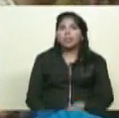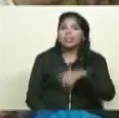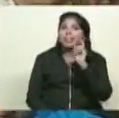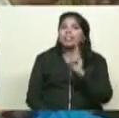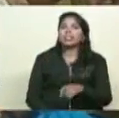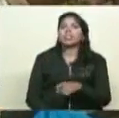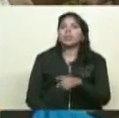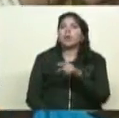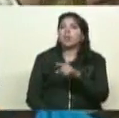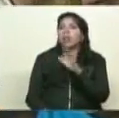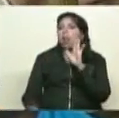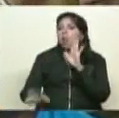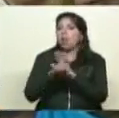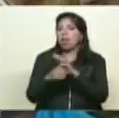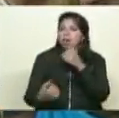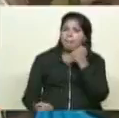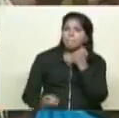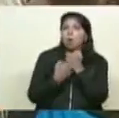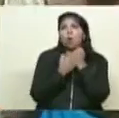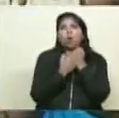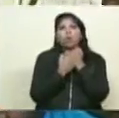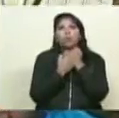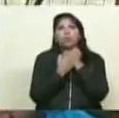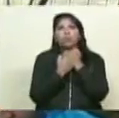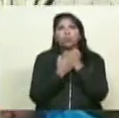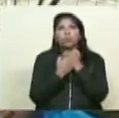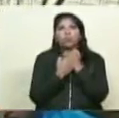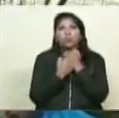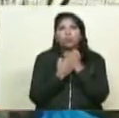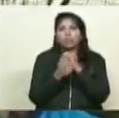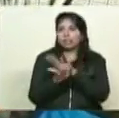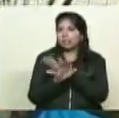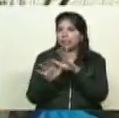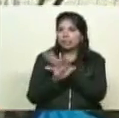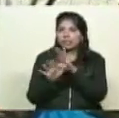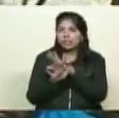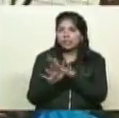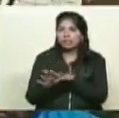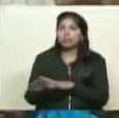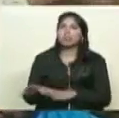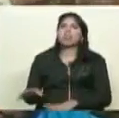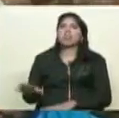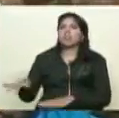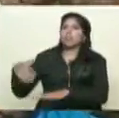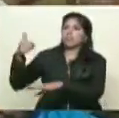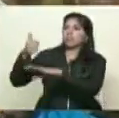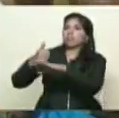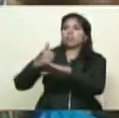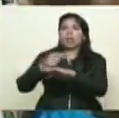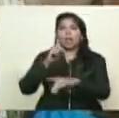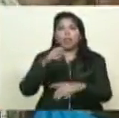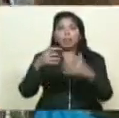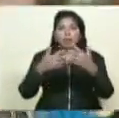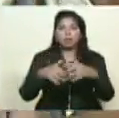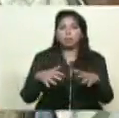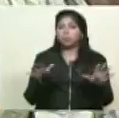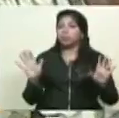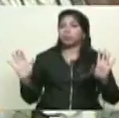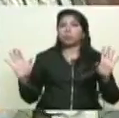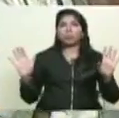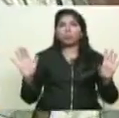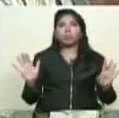jurídico que nos dé fuerza para poder enfrentar a las oligarquías, señor presidente, y a los empresarios inescrupulosos que